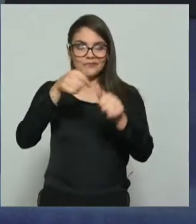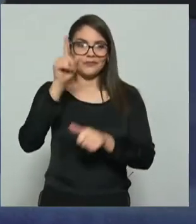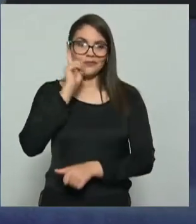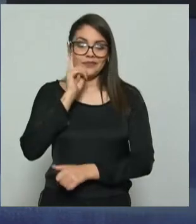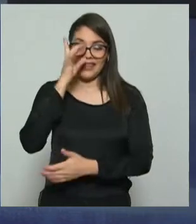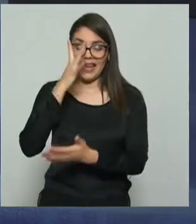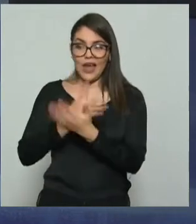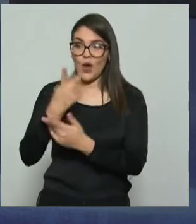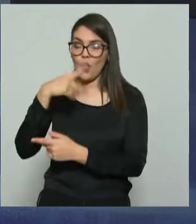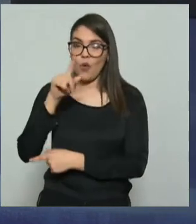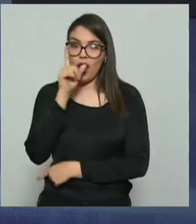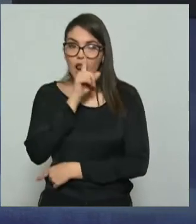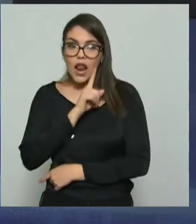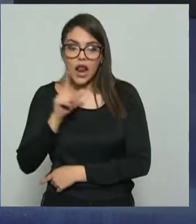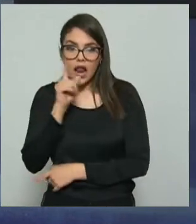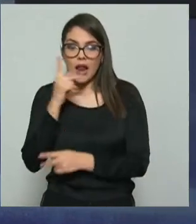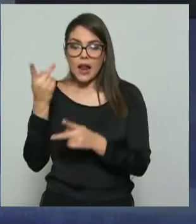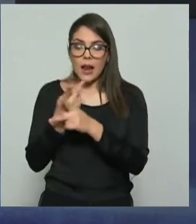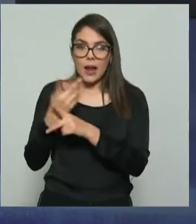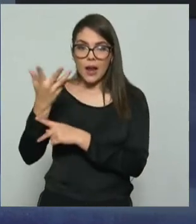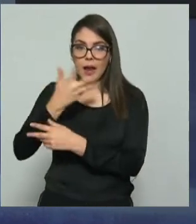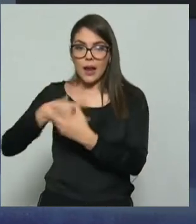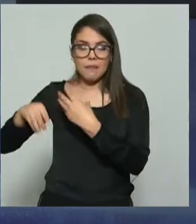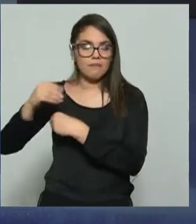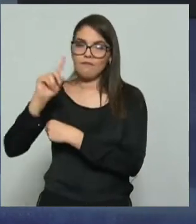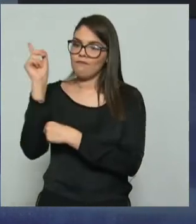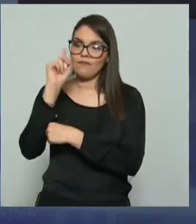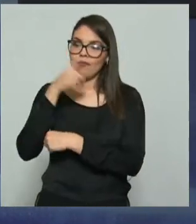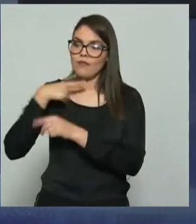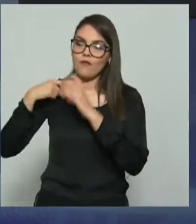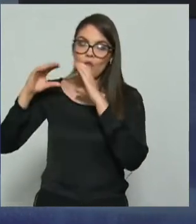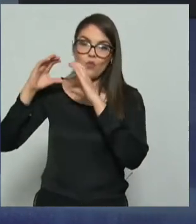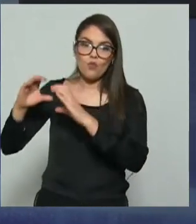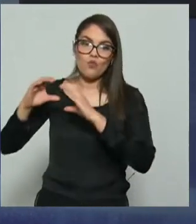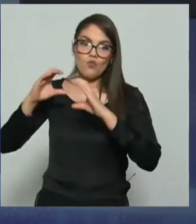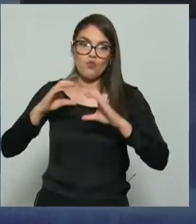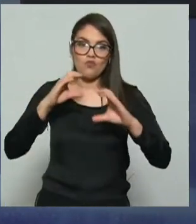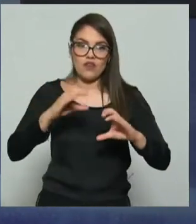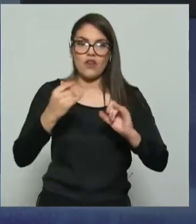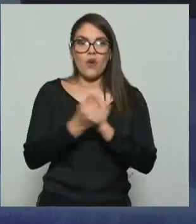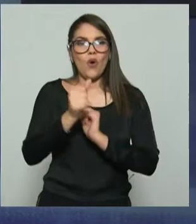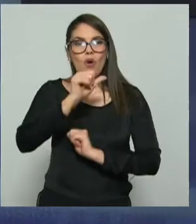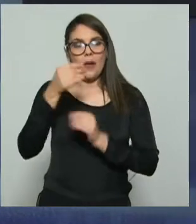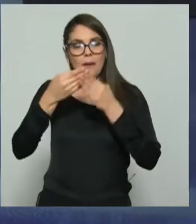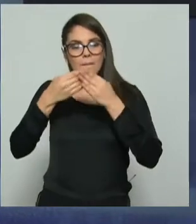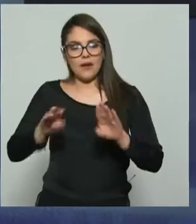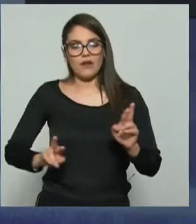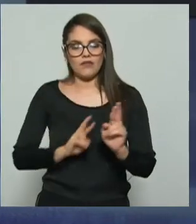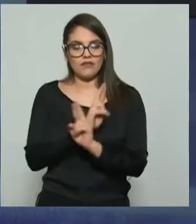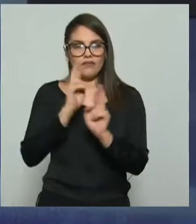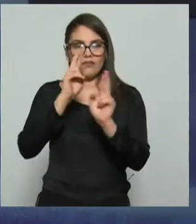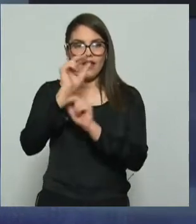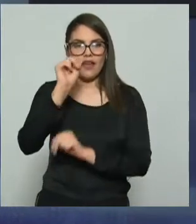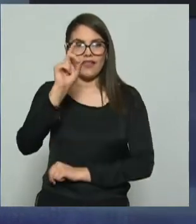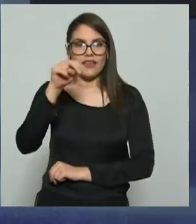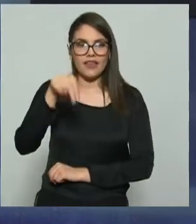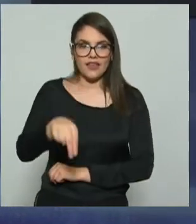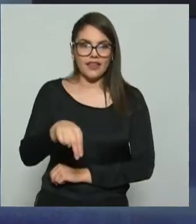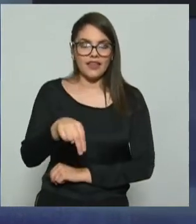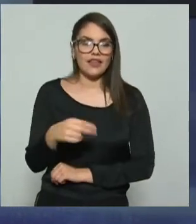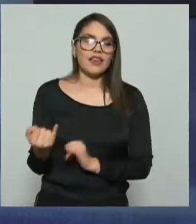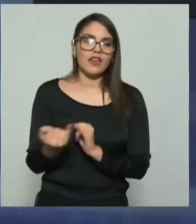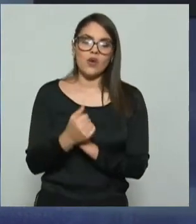lenguaje, sino el cuidado. Las iniciativas de registro de asesores sexuales y el banco de ADN presentado por la jefa de gobierno me parece que es un